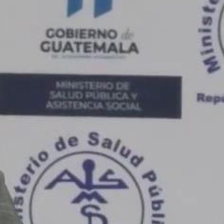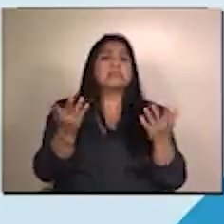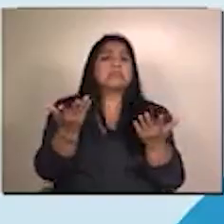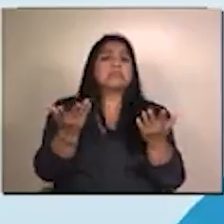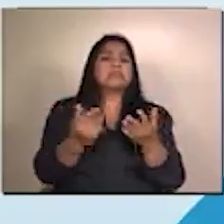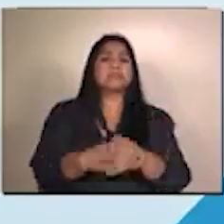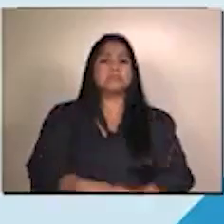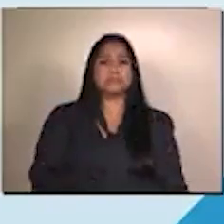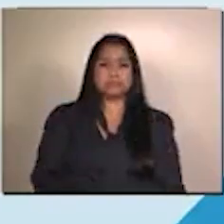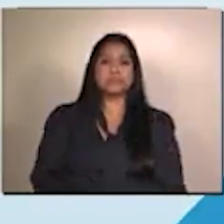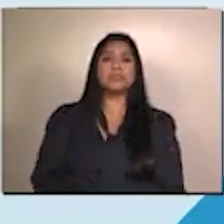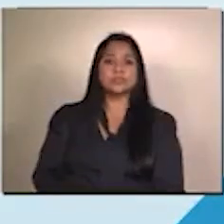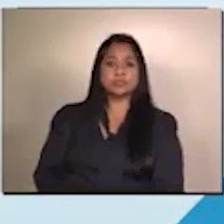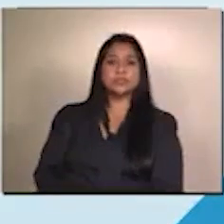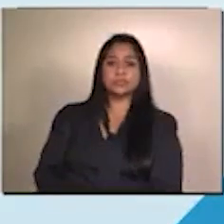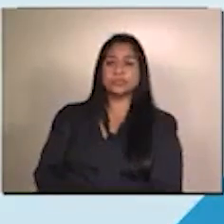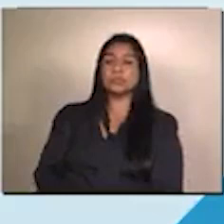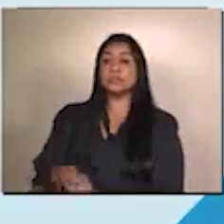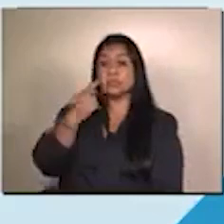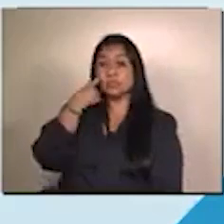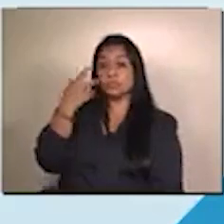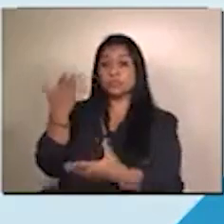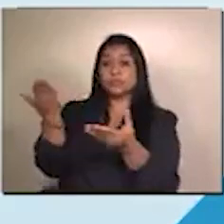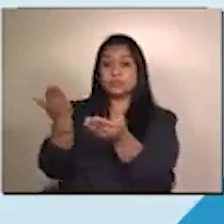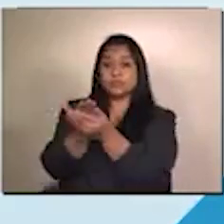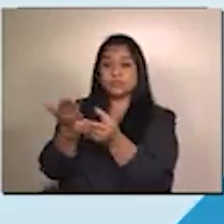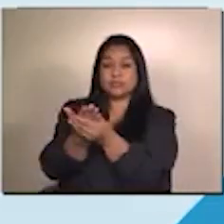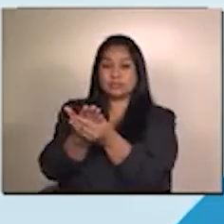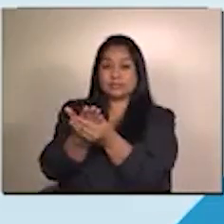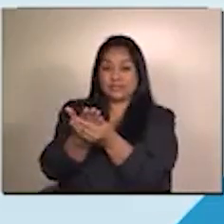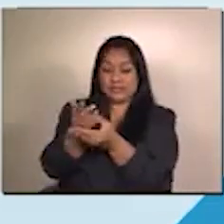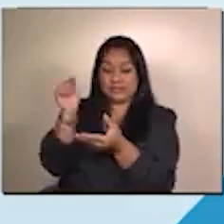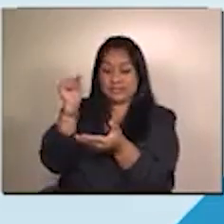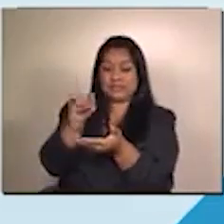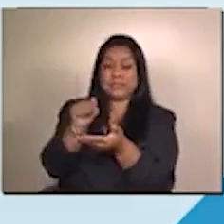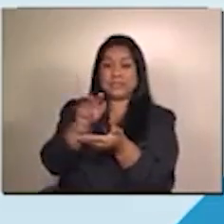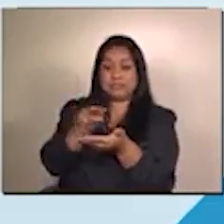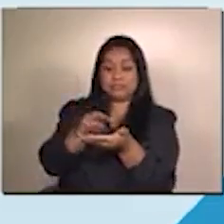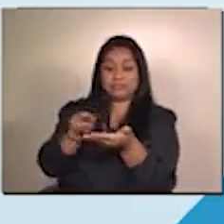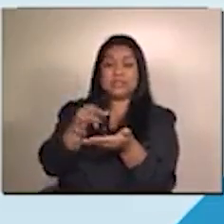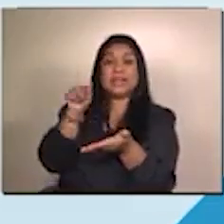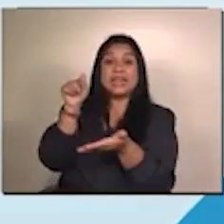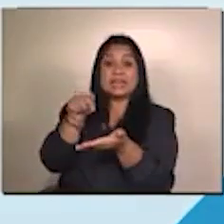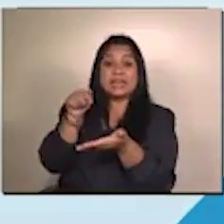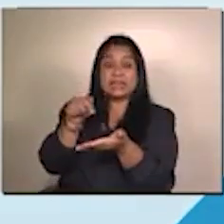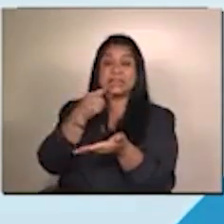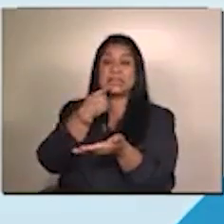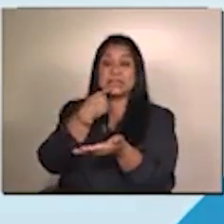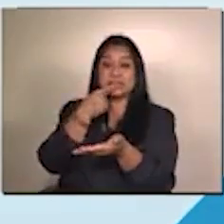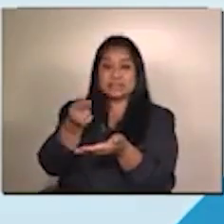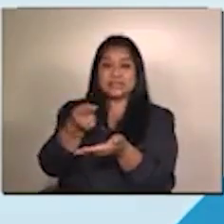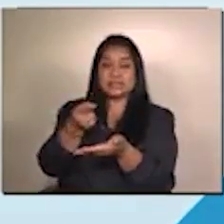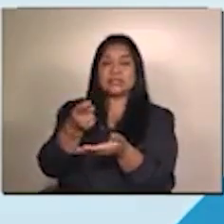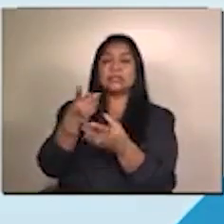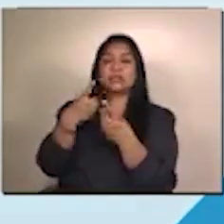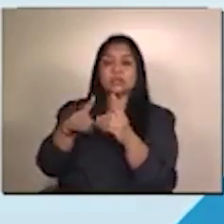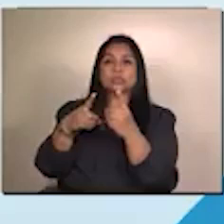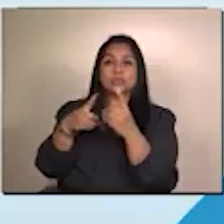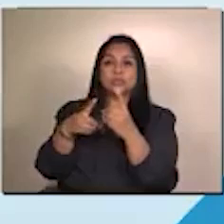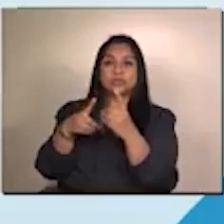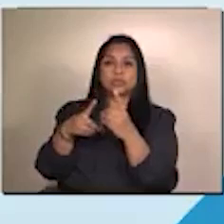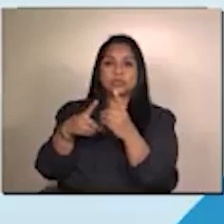Martínez. Lo que sucede es que dentro del expediente consta, en los documentos,